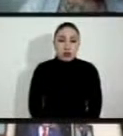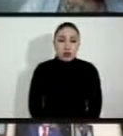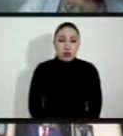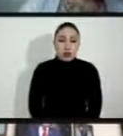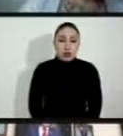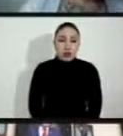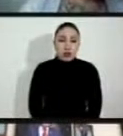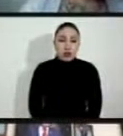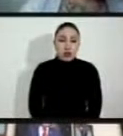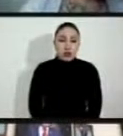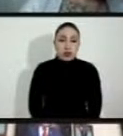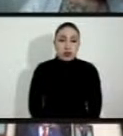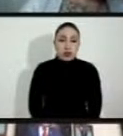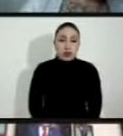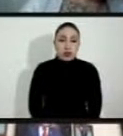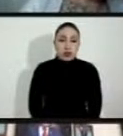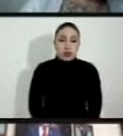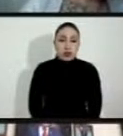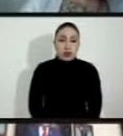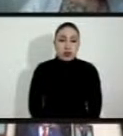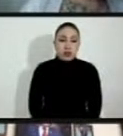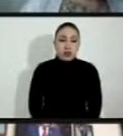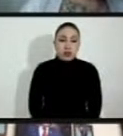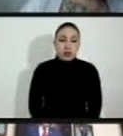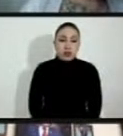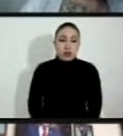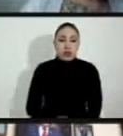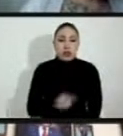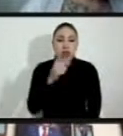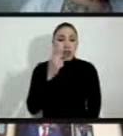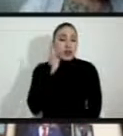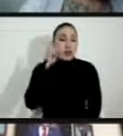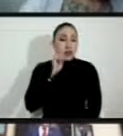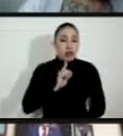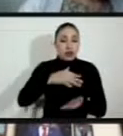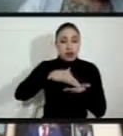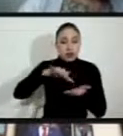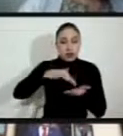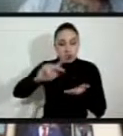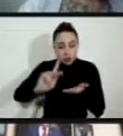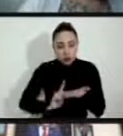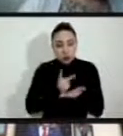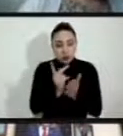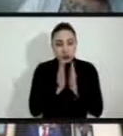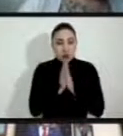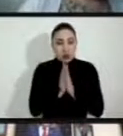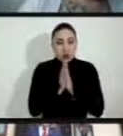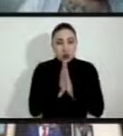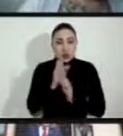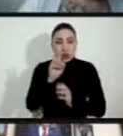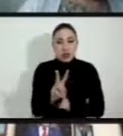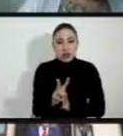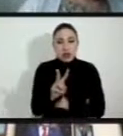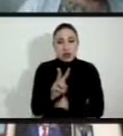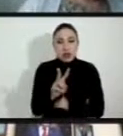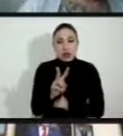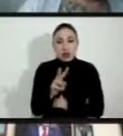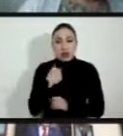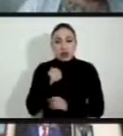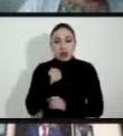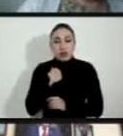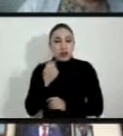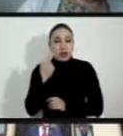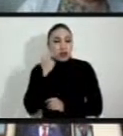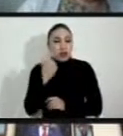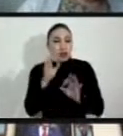Me gustaría que la pudiera volver a leer la diputada, si me lo permite, porque como que se desconectó y no tuve claridad en la lectura